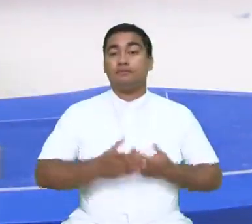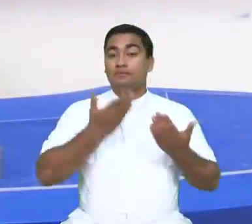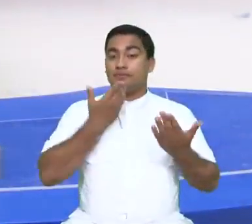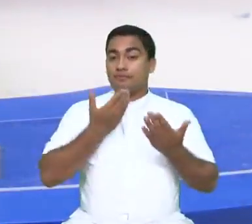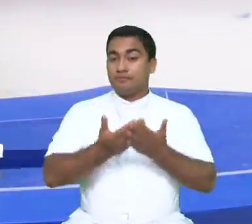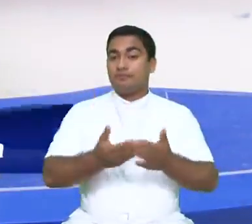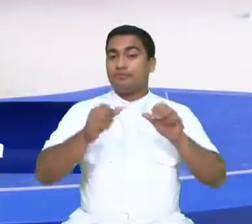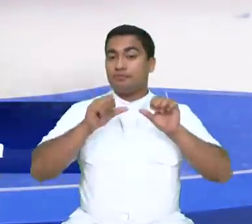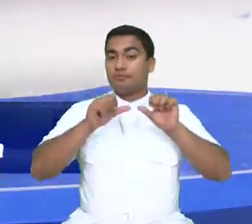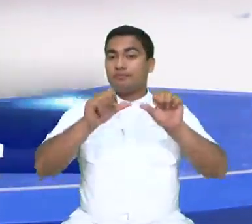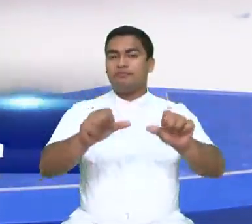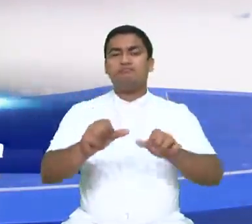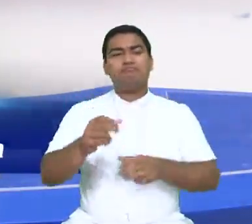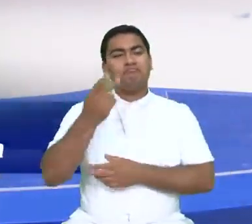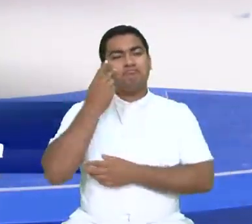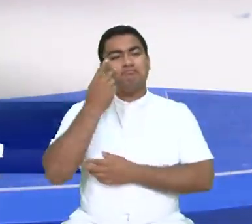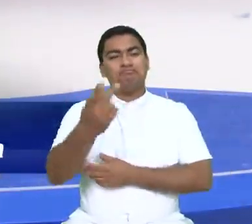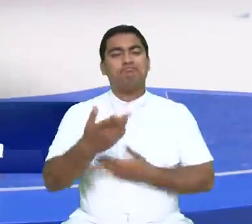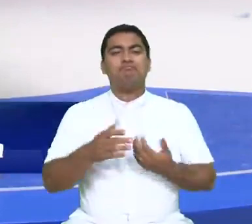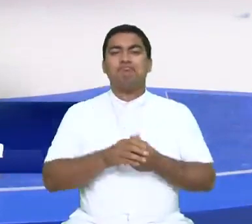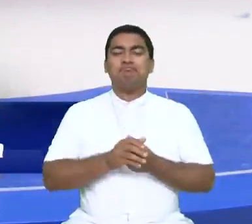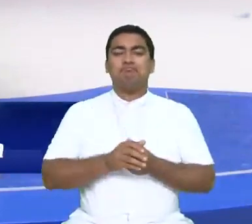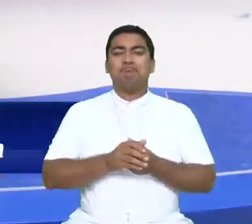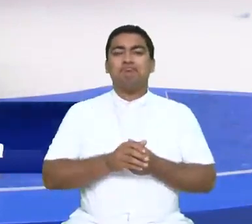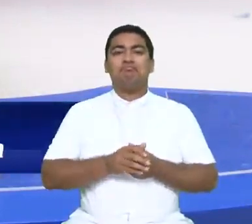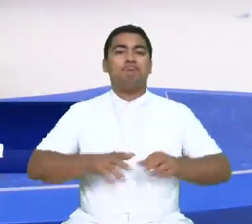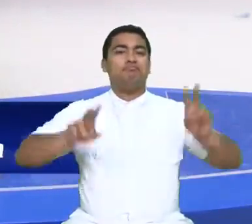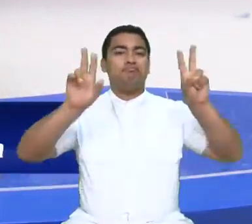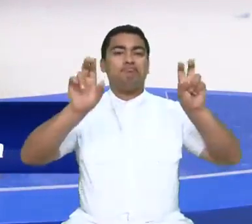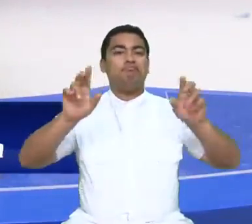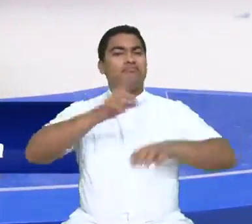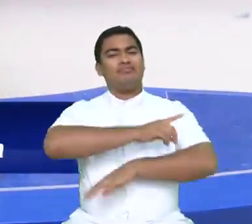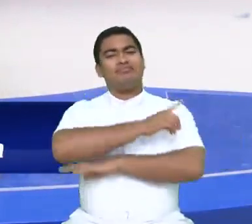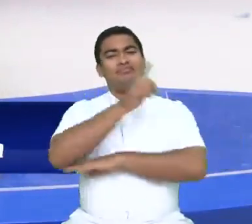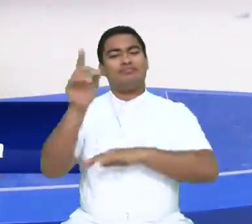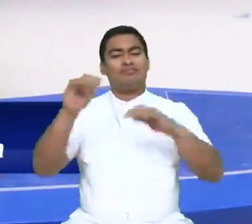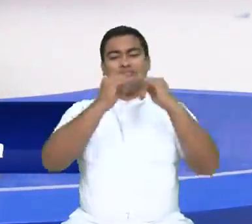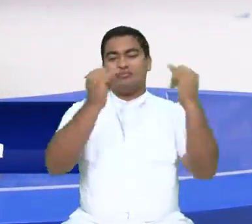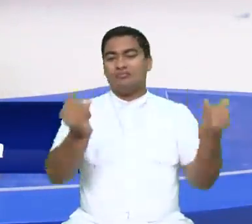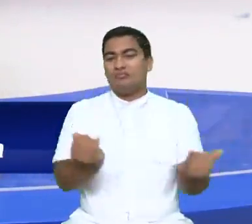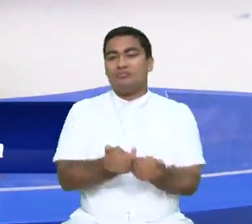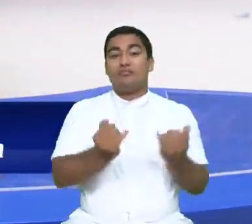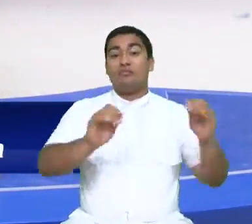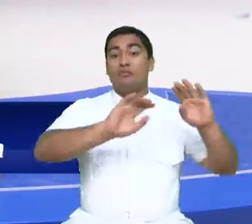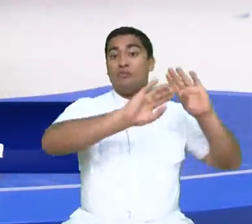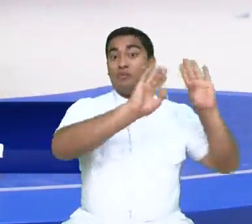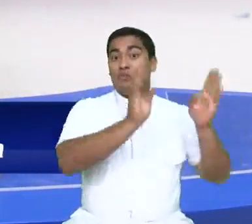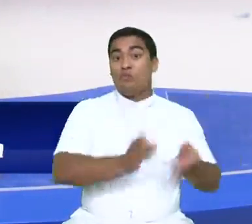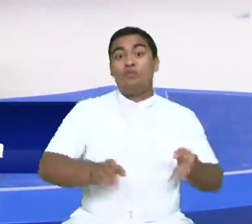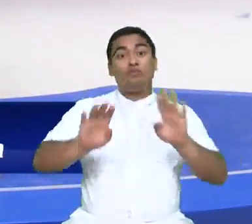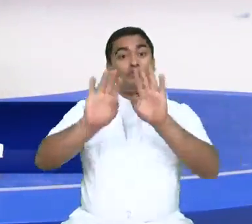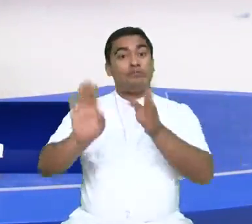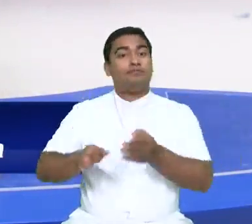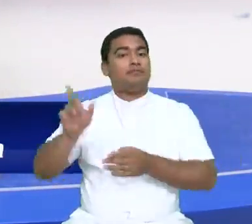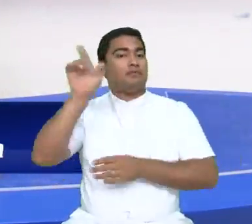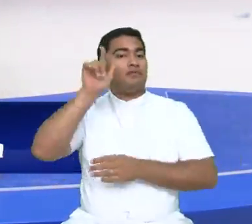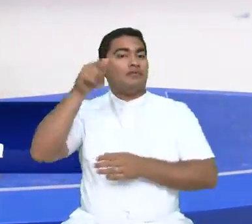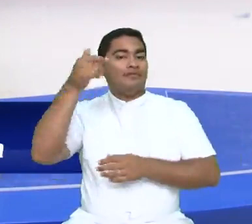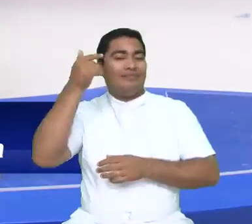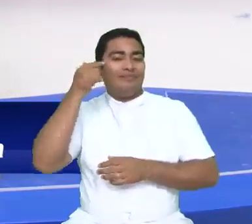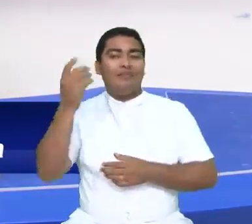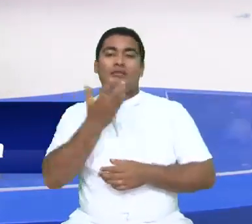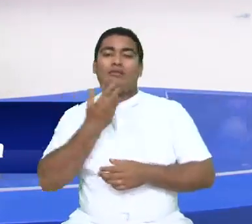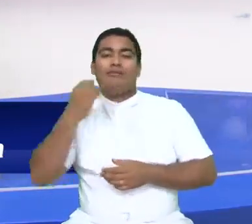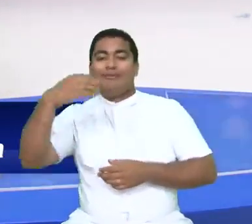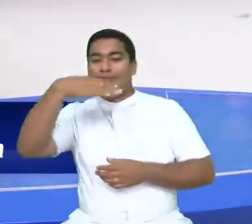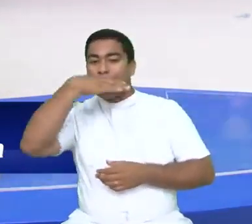Gracias por continuar en nuestra sintonía. En el marco del Día Internacional de la Mujer, el gobierno, a través de la Juventud Sandinista y el